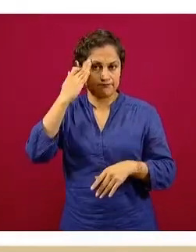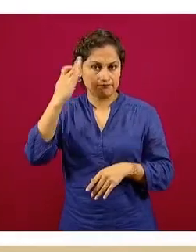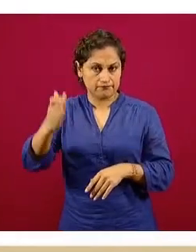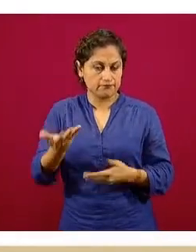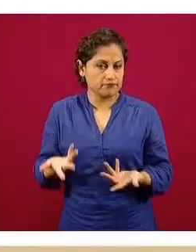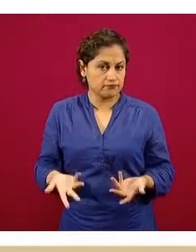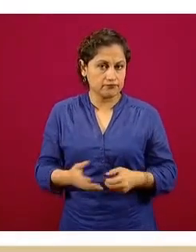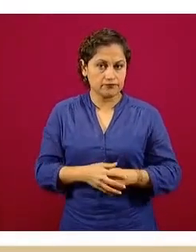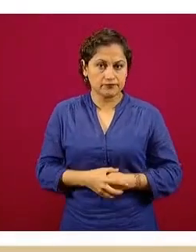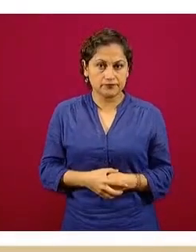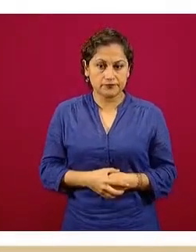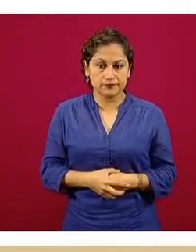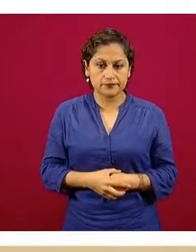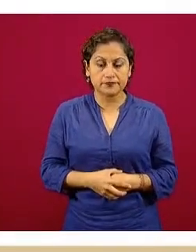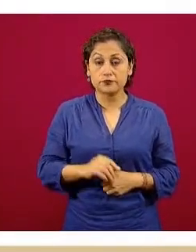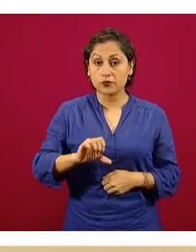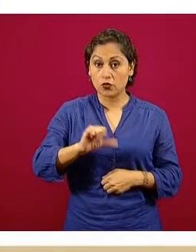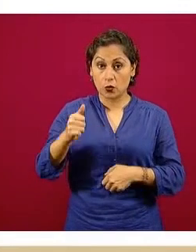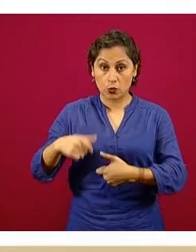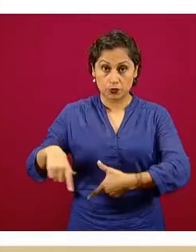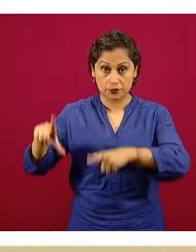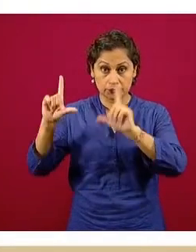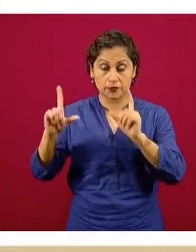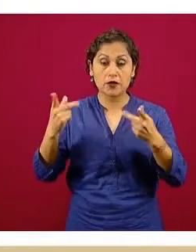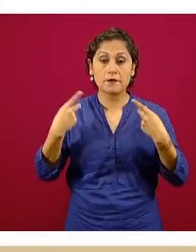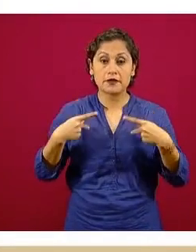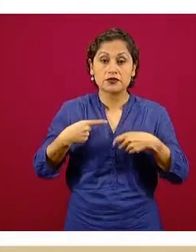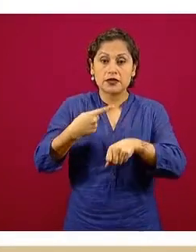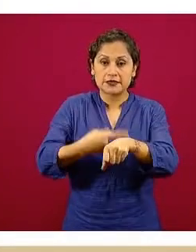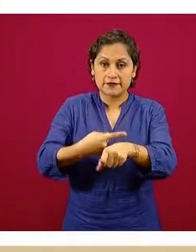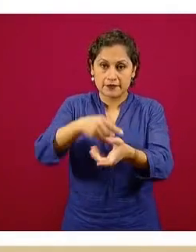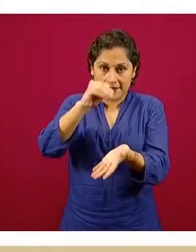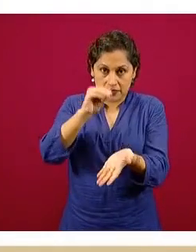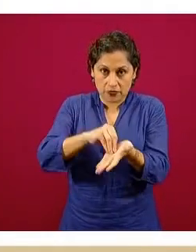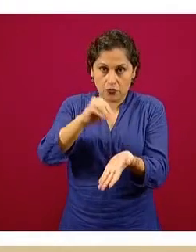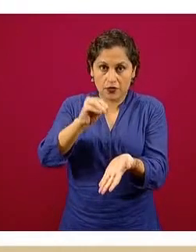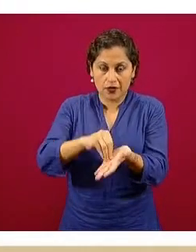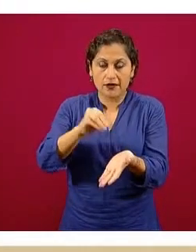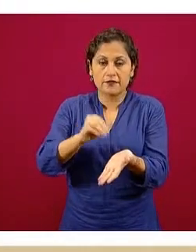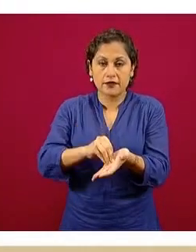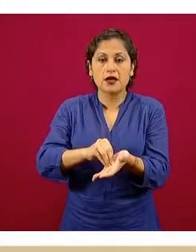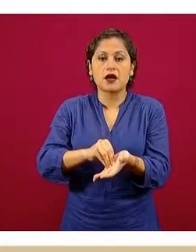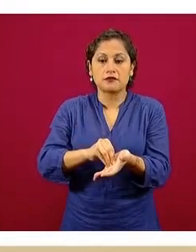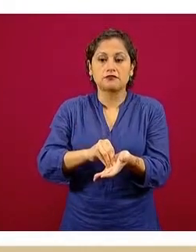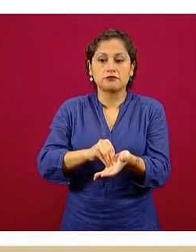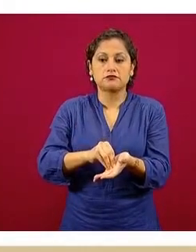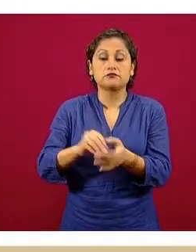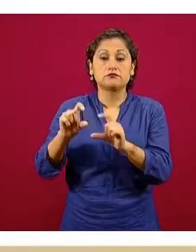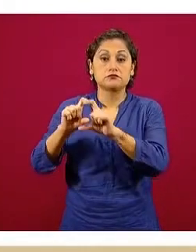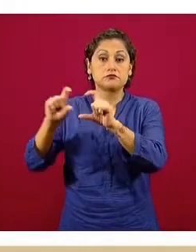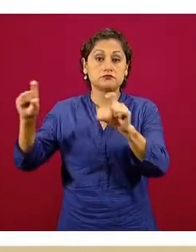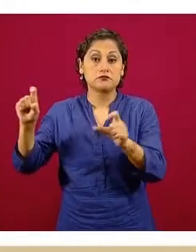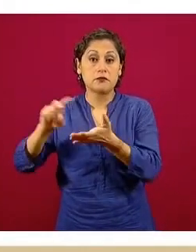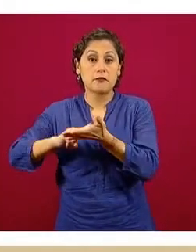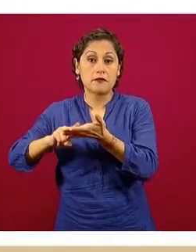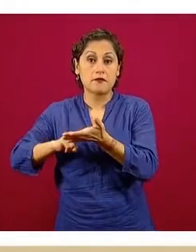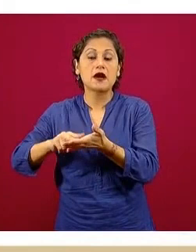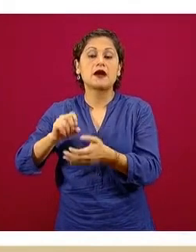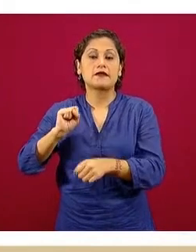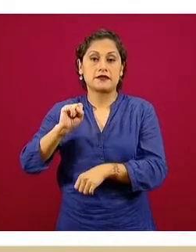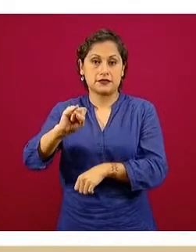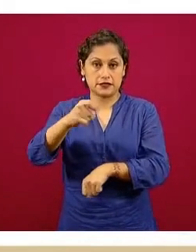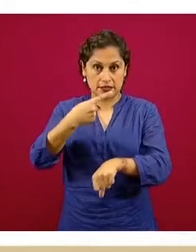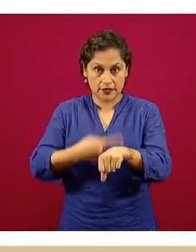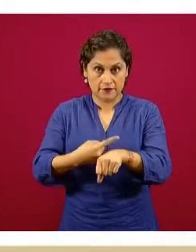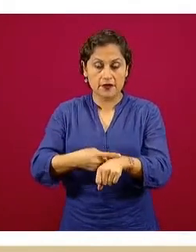siguiente diapositiva son los casos activos tanto en el grupo de confirmados que es el cuadro verde como en el grupo de sospechosos